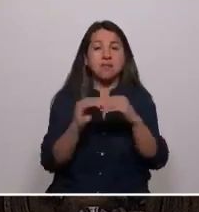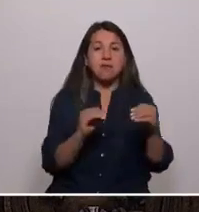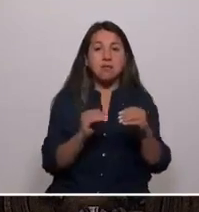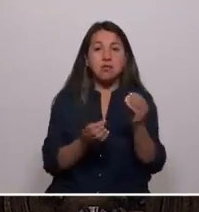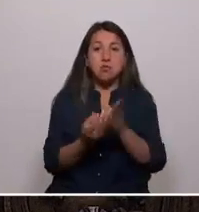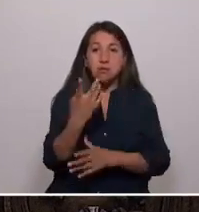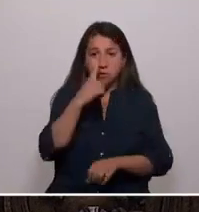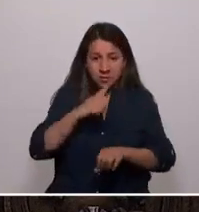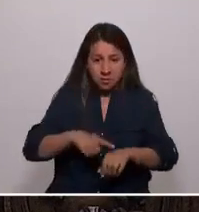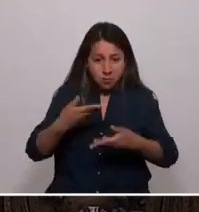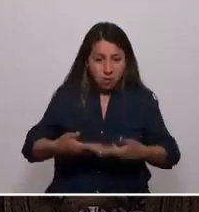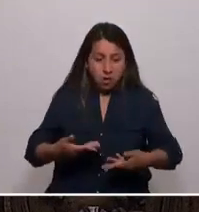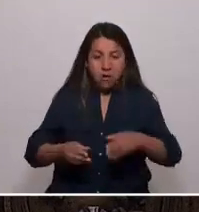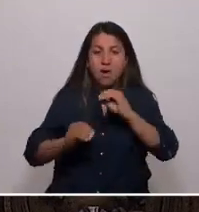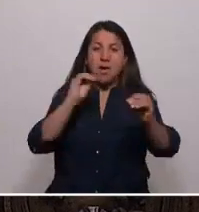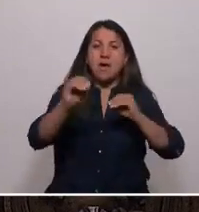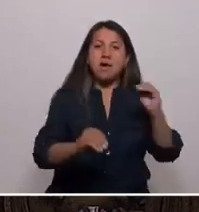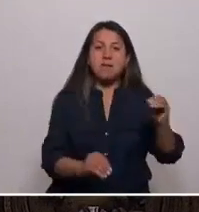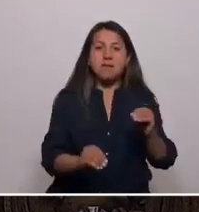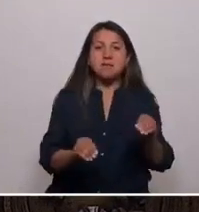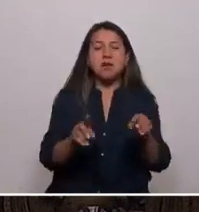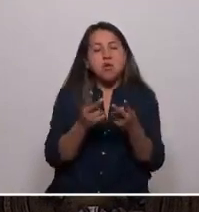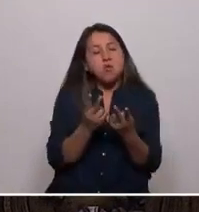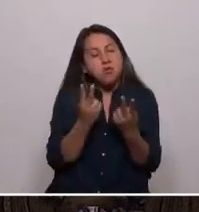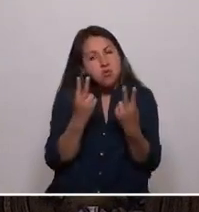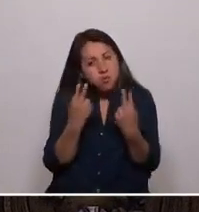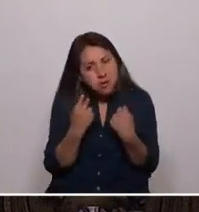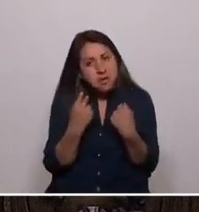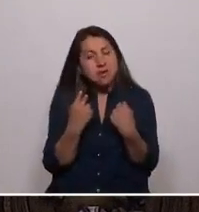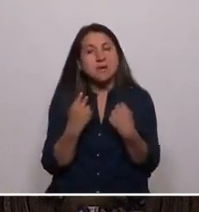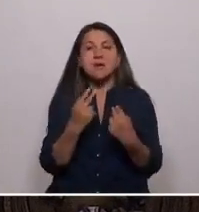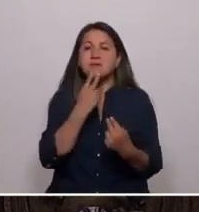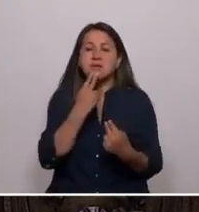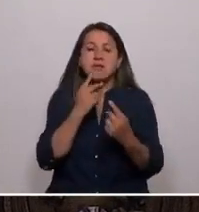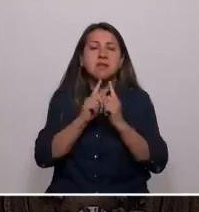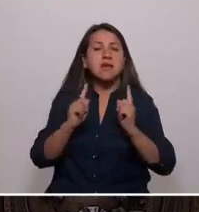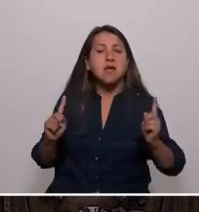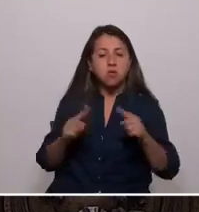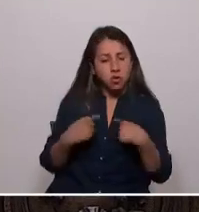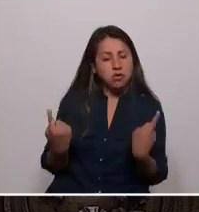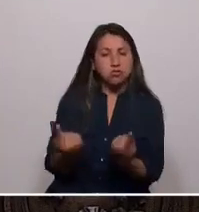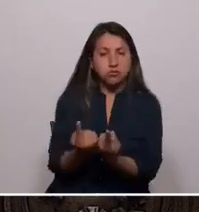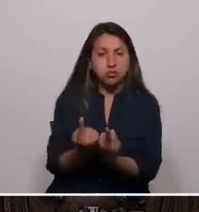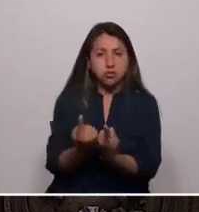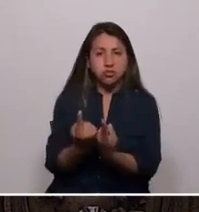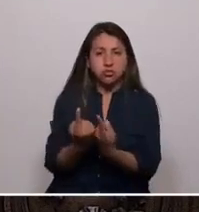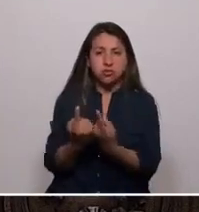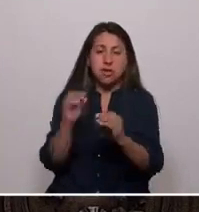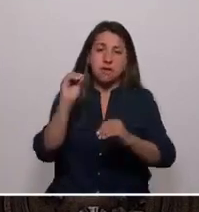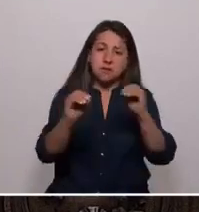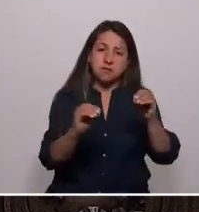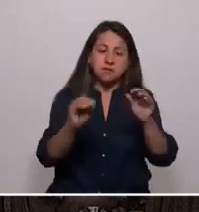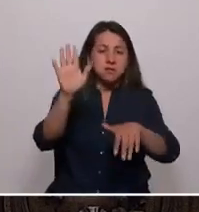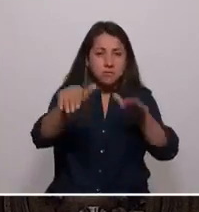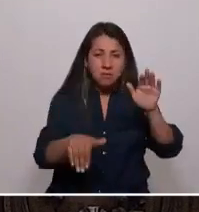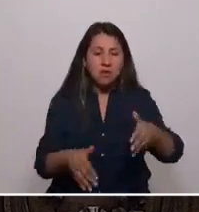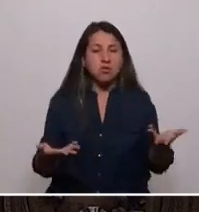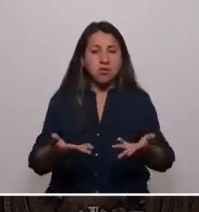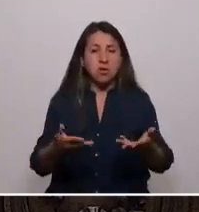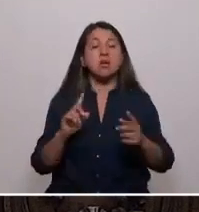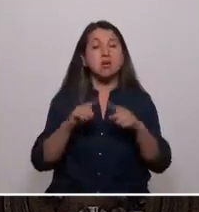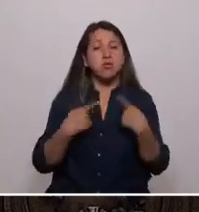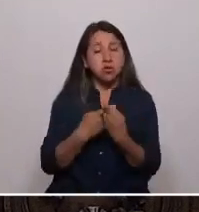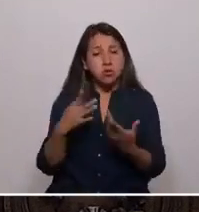tiempo, y hago un llamado muy humilde desde la biografía de cada uno de nosotras y nosotros, con nuestros logros,